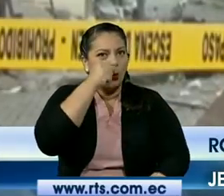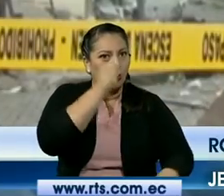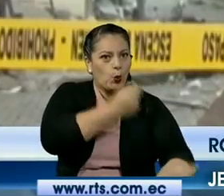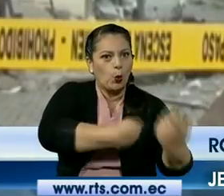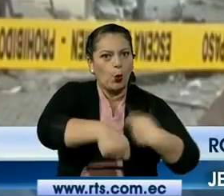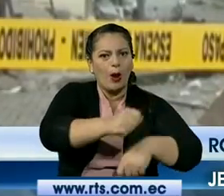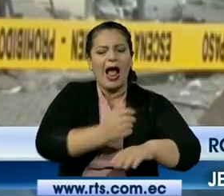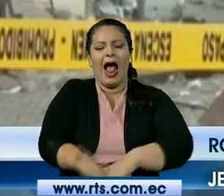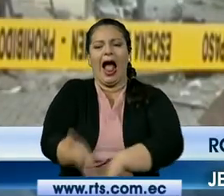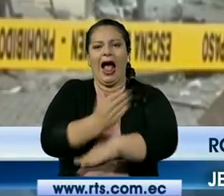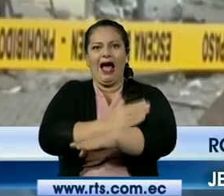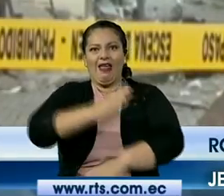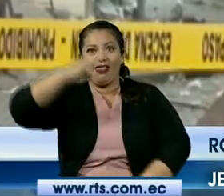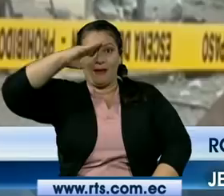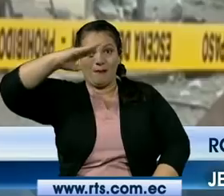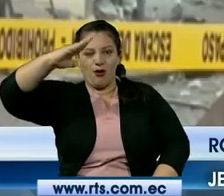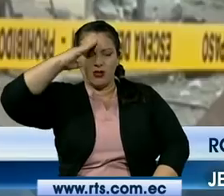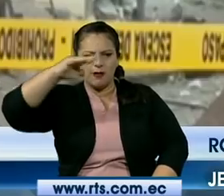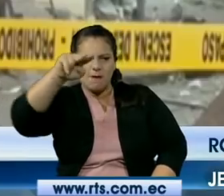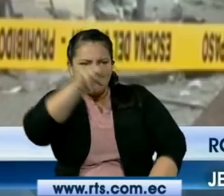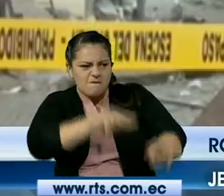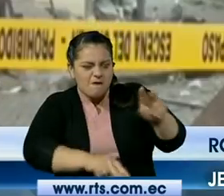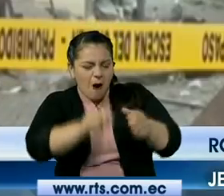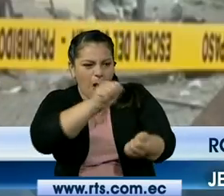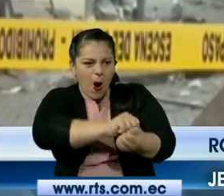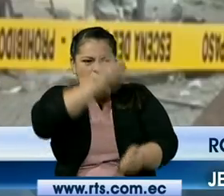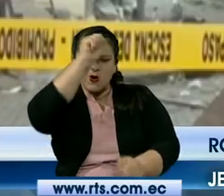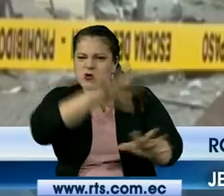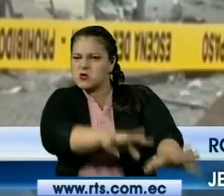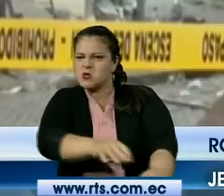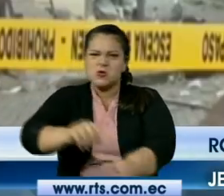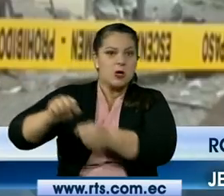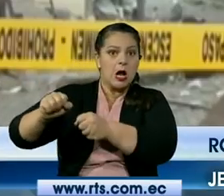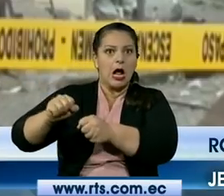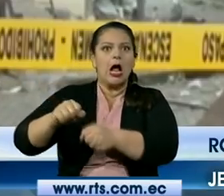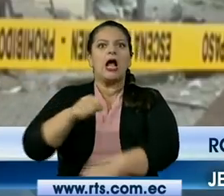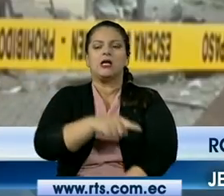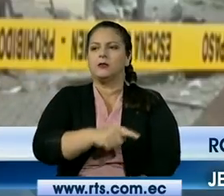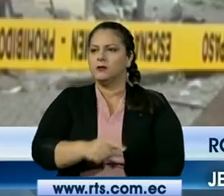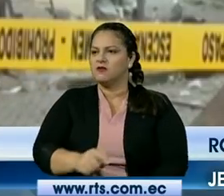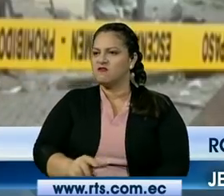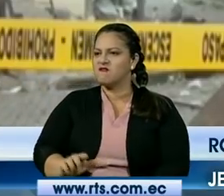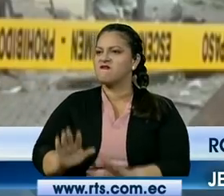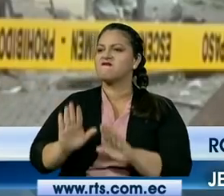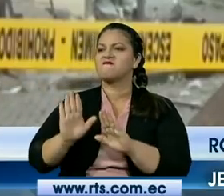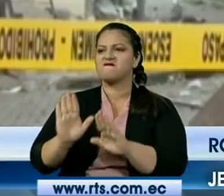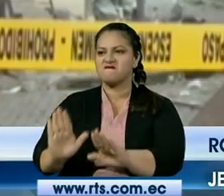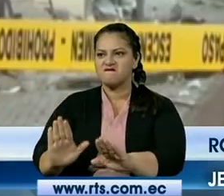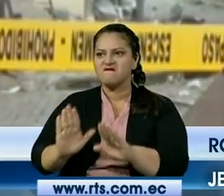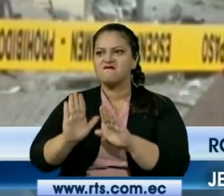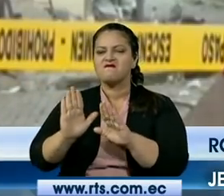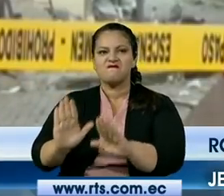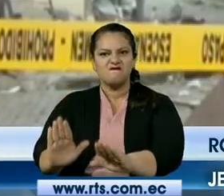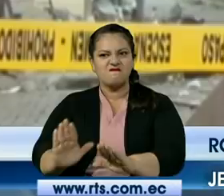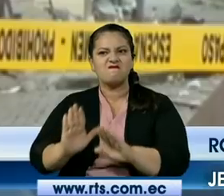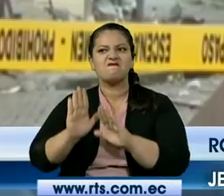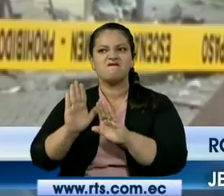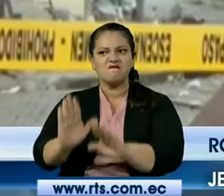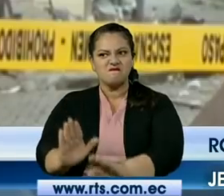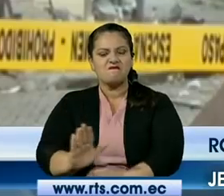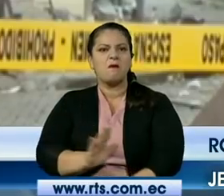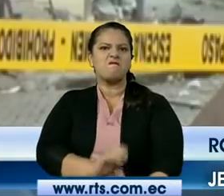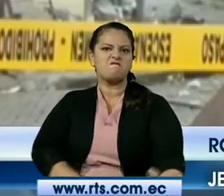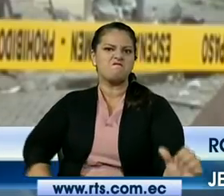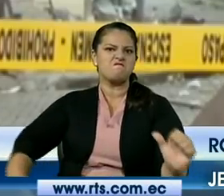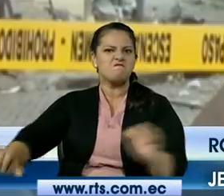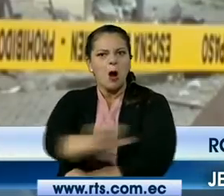resultados fatales, porque es la área destinada para el descanso de nuestros señores policías. Y vienen equipos de criminalística